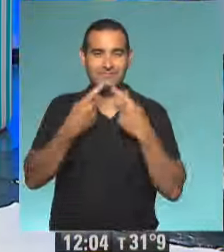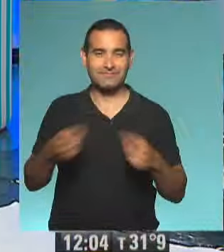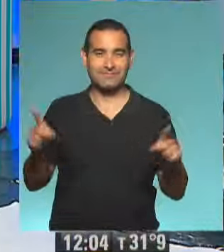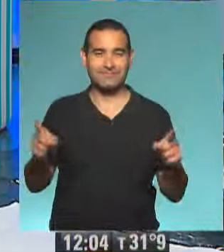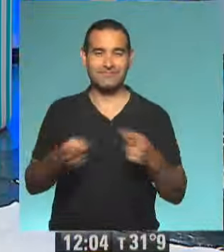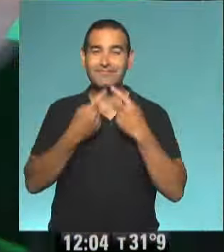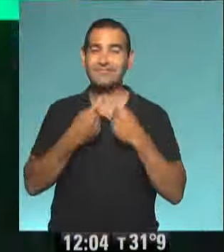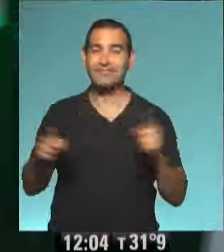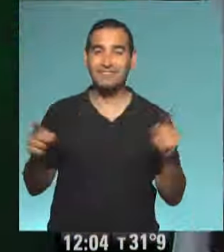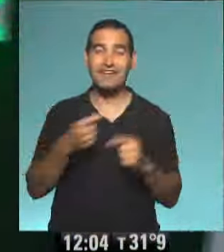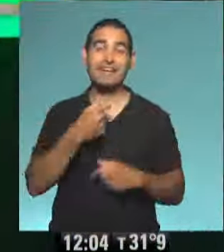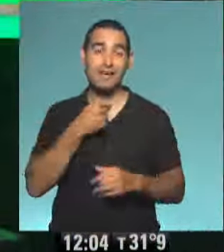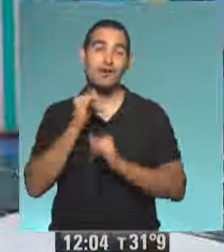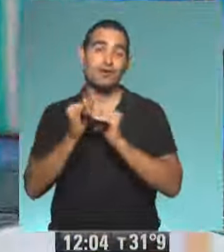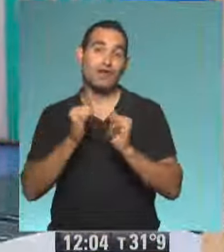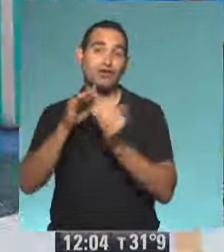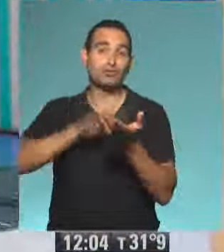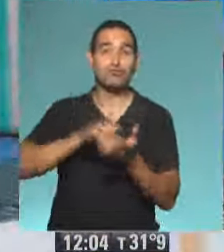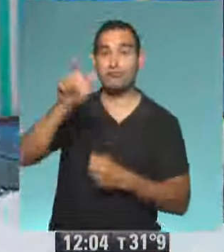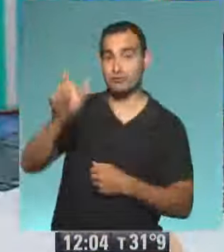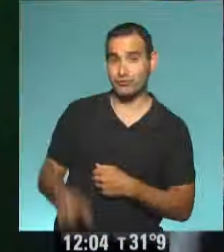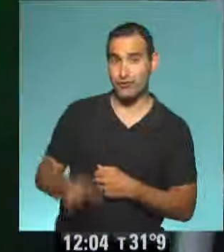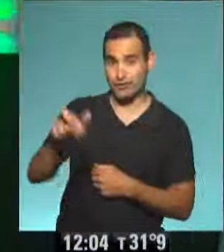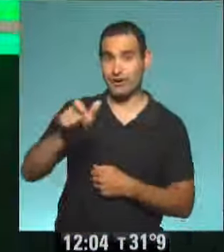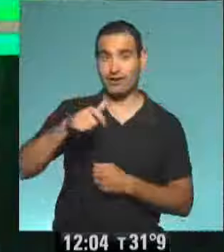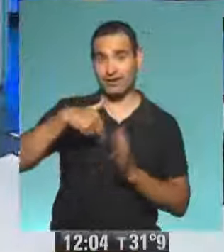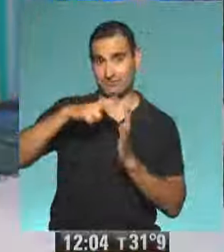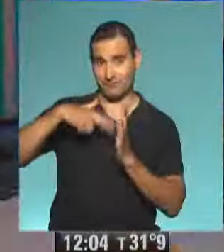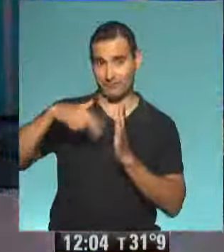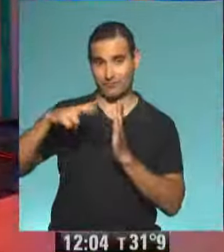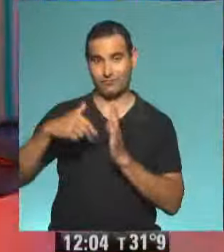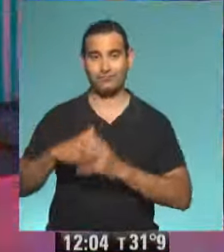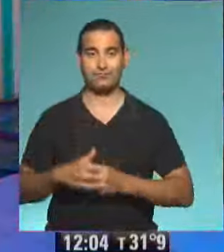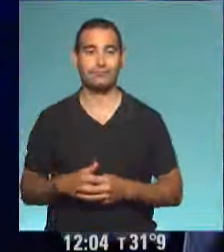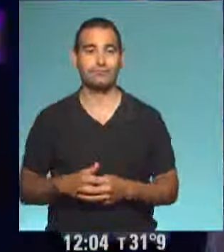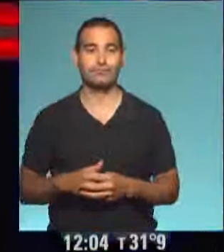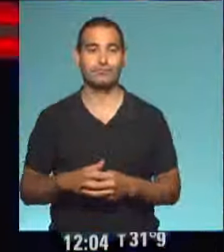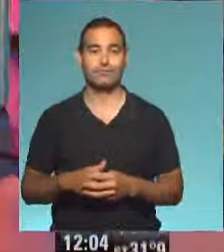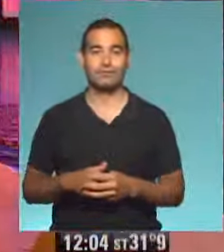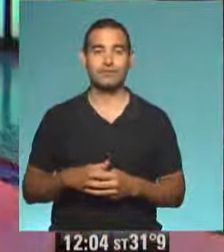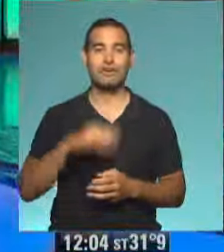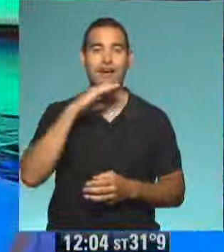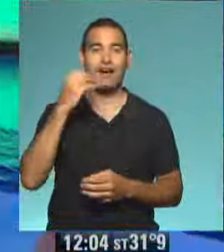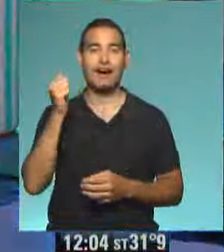Un artista plástico llamado Jackson Pollock.